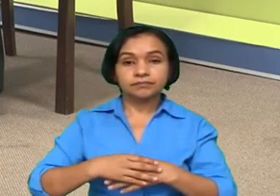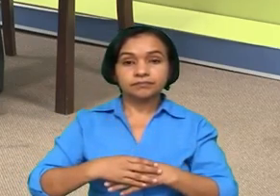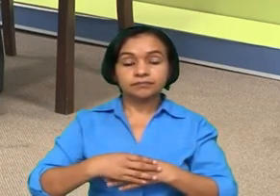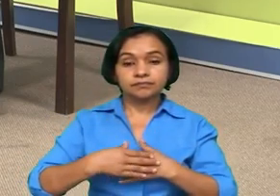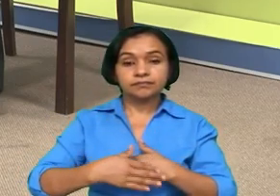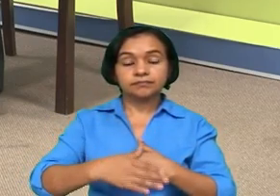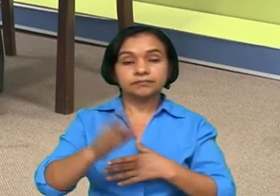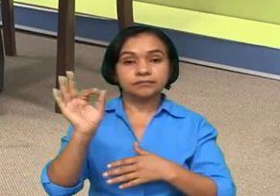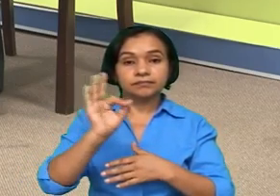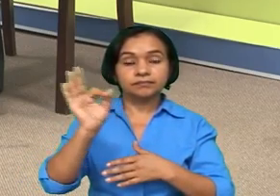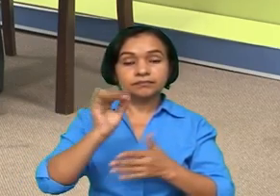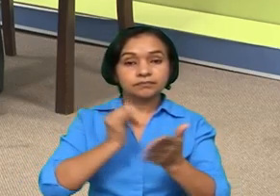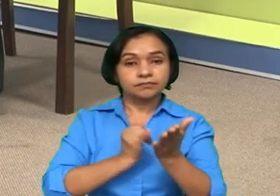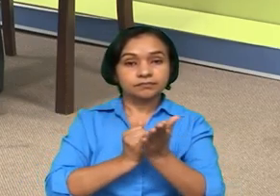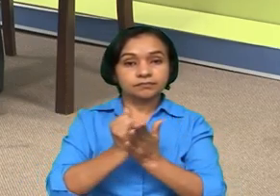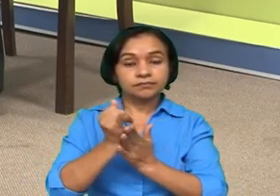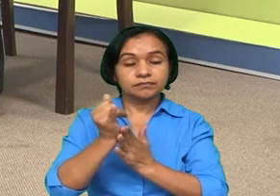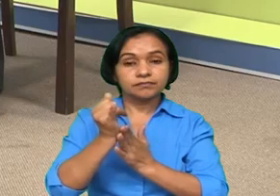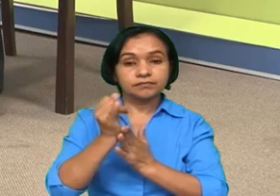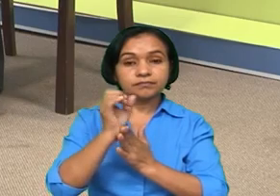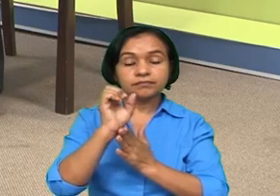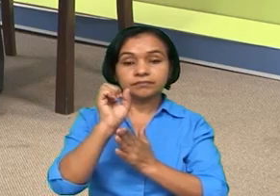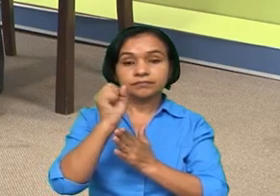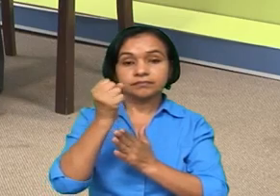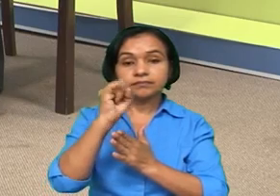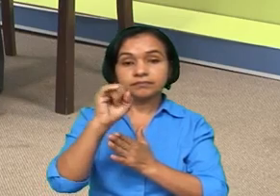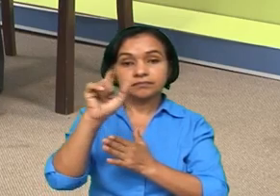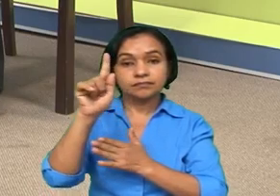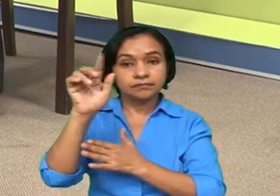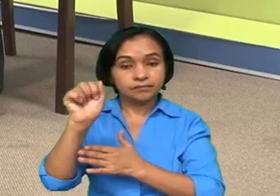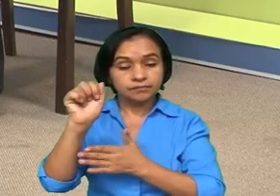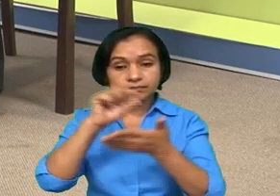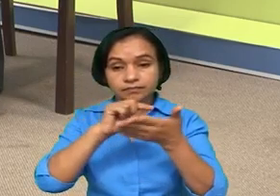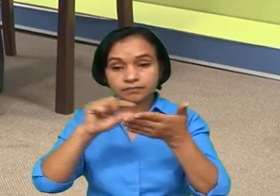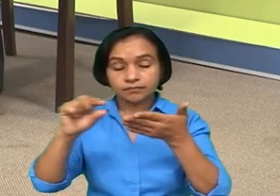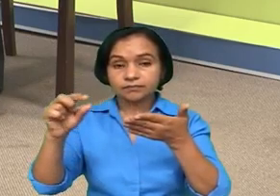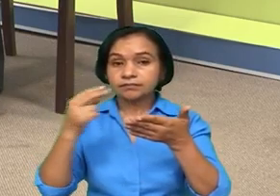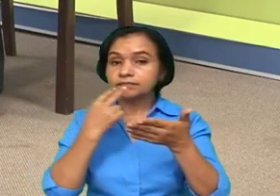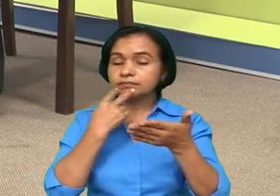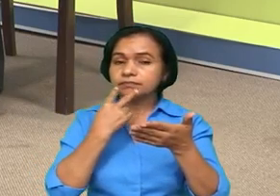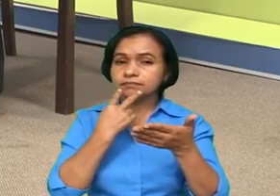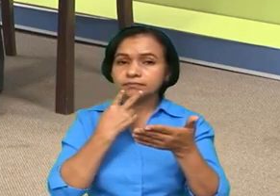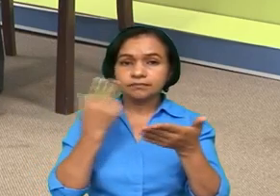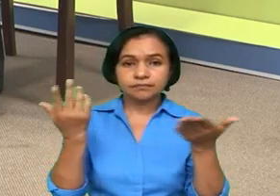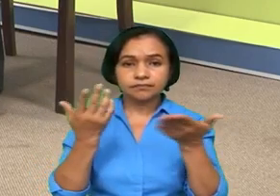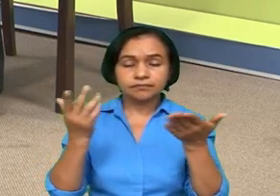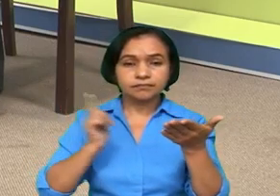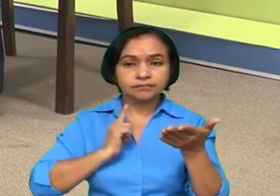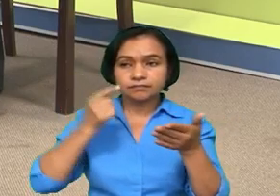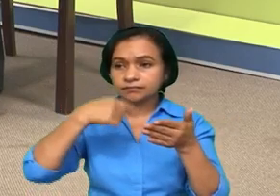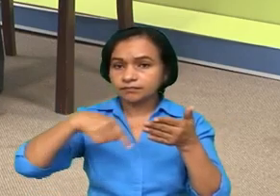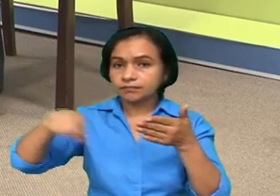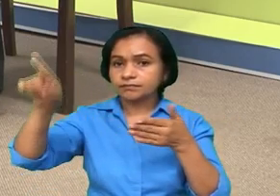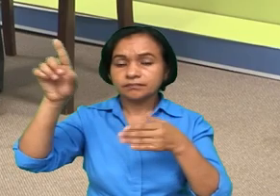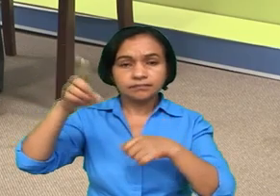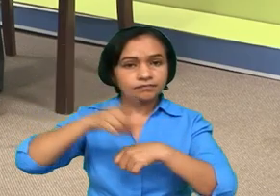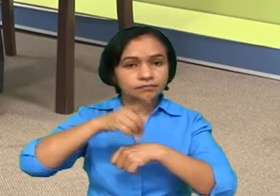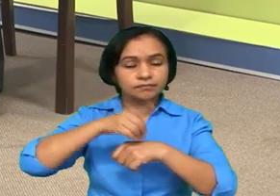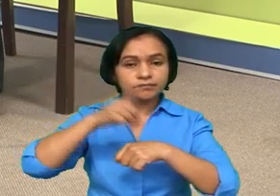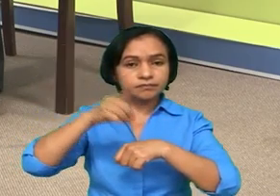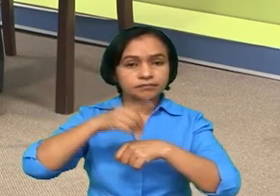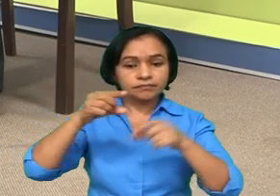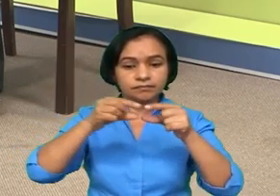de un método diagnóstico que se llama cinta reactiva, que eso no hay ni necesidad de que lo mandes al laboratorio, el médico